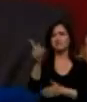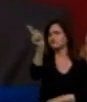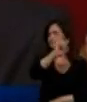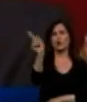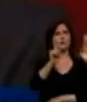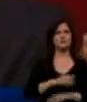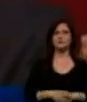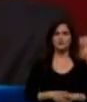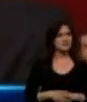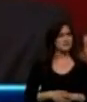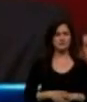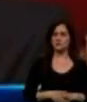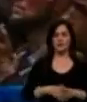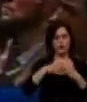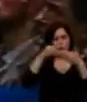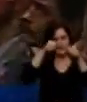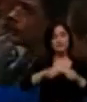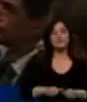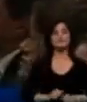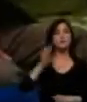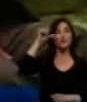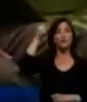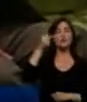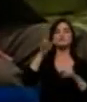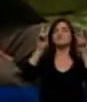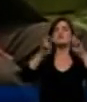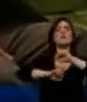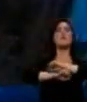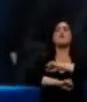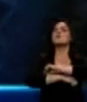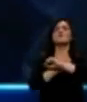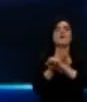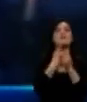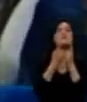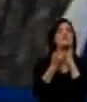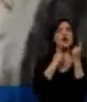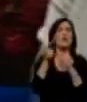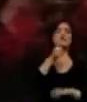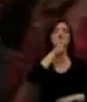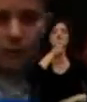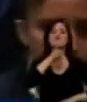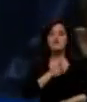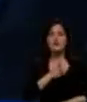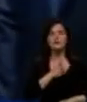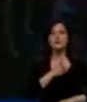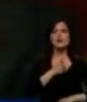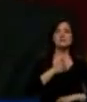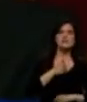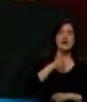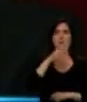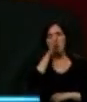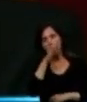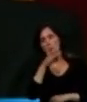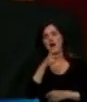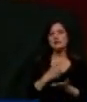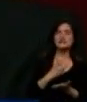No tendremos una moneda paralela. Su gobierno estará basado en el diálogo. Moreno dijo ser tolerante con el humor y la crítica. La libertad